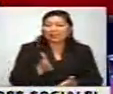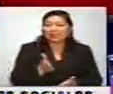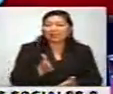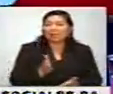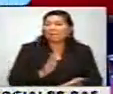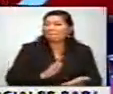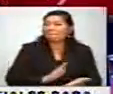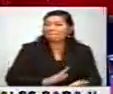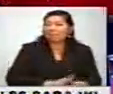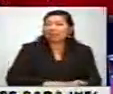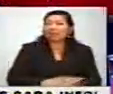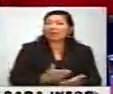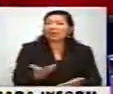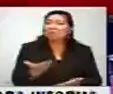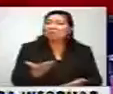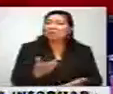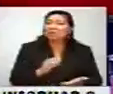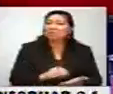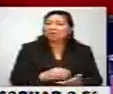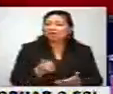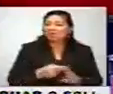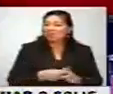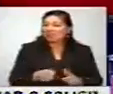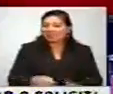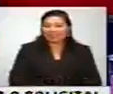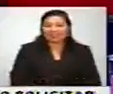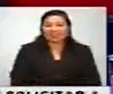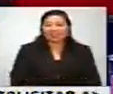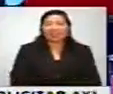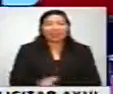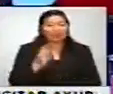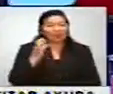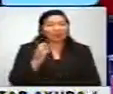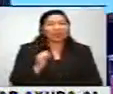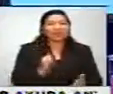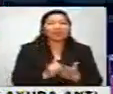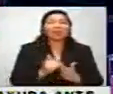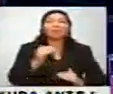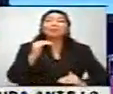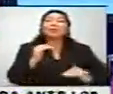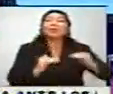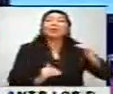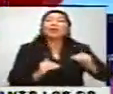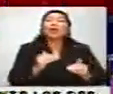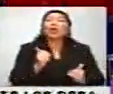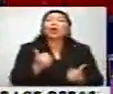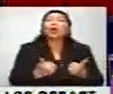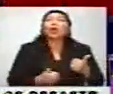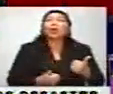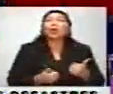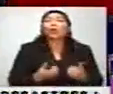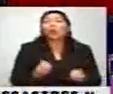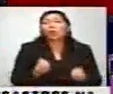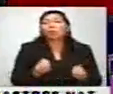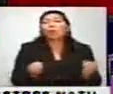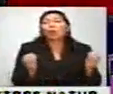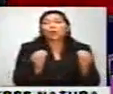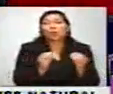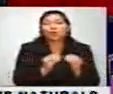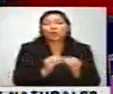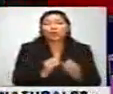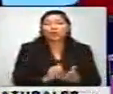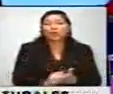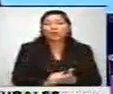los malos actos y que te lleven más rápido a la salida, ¿no? Yo creo que hay que ver los balances de cómo salga el conjunto de la